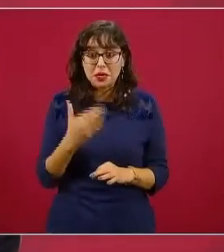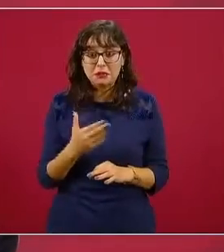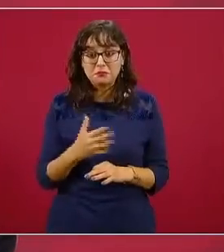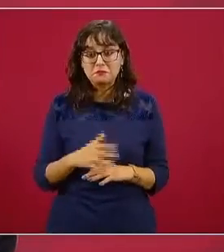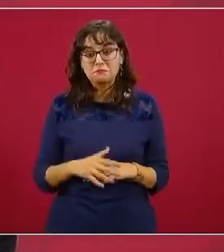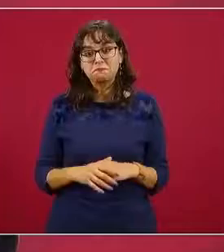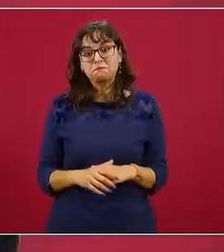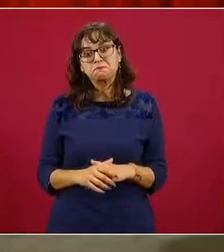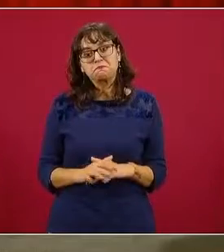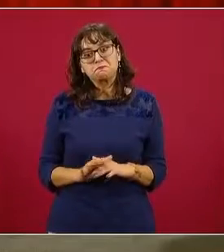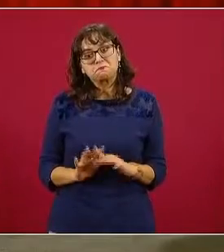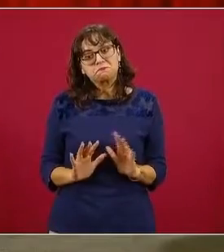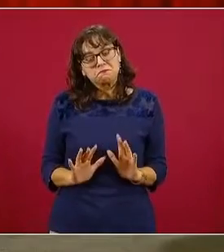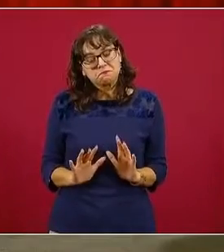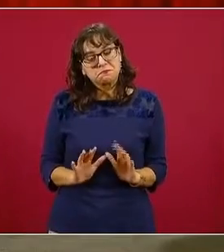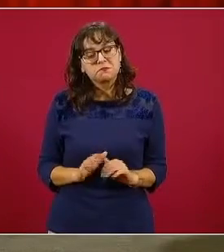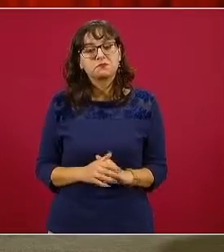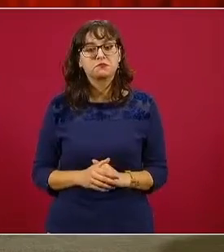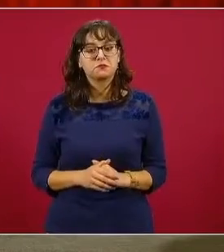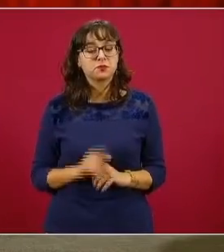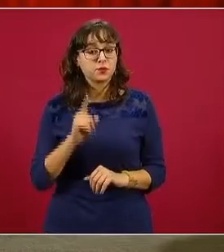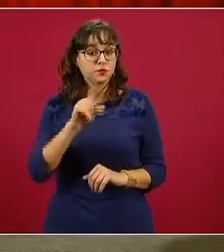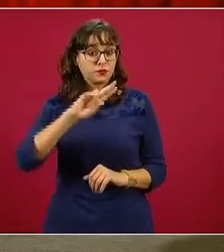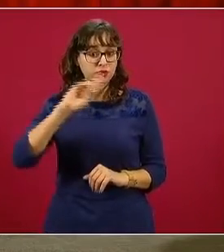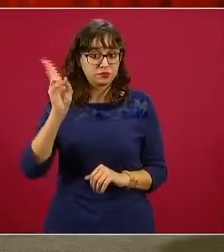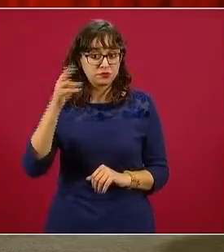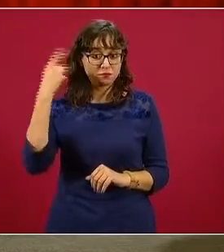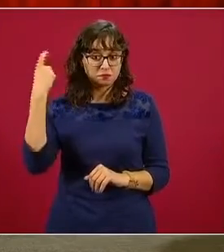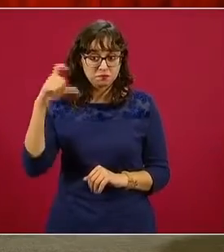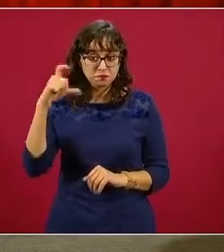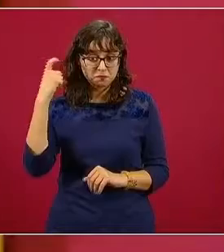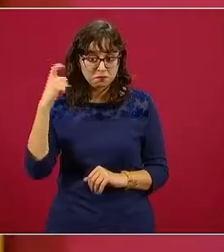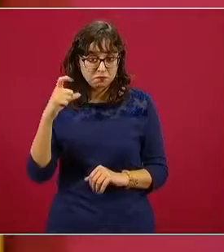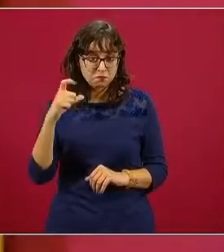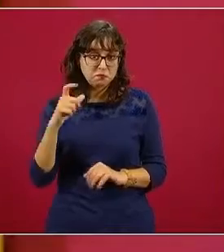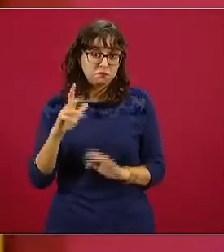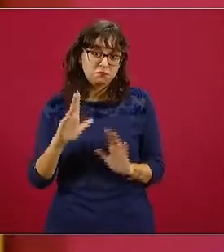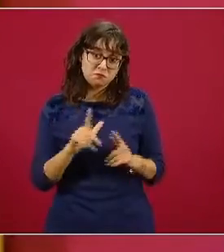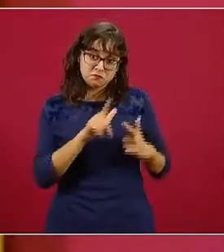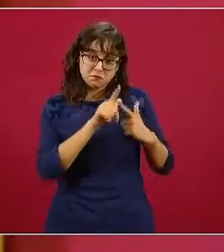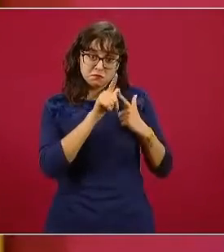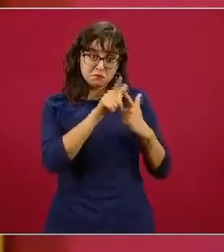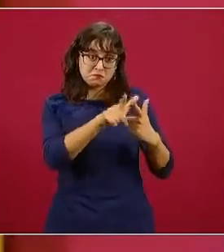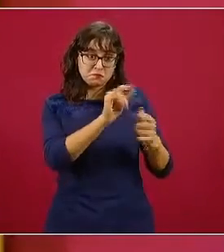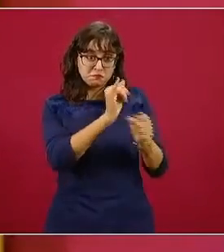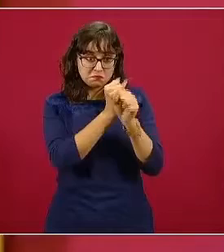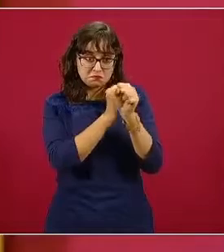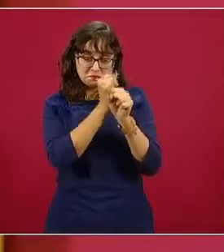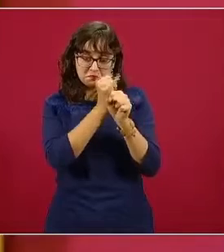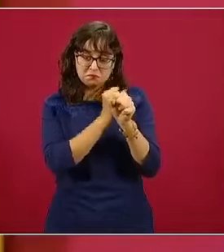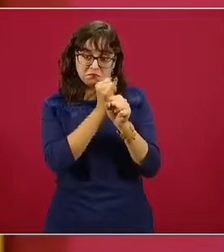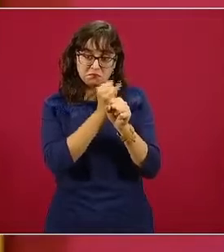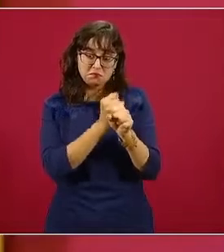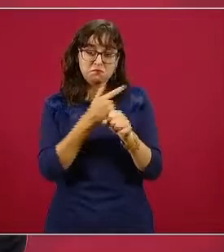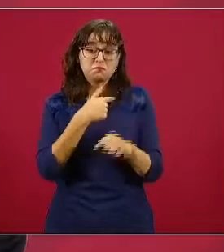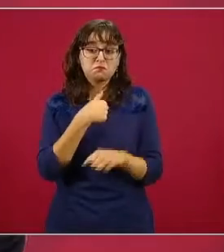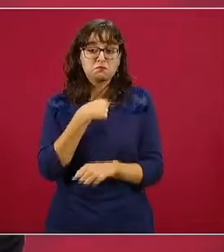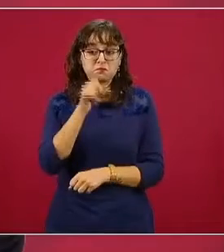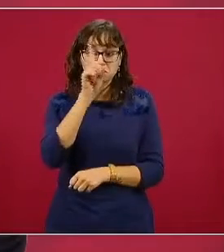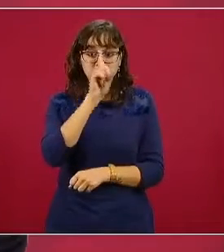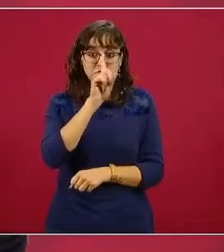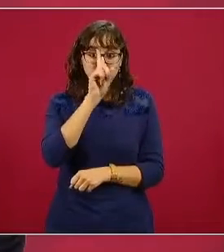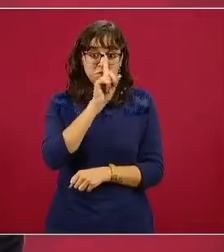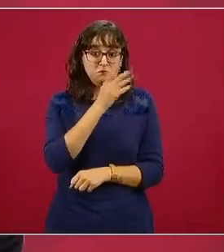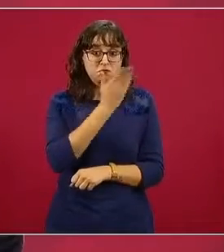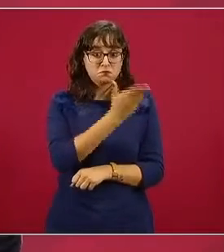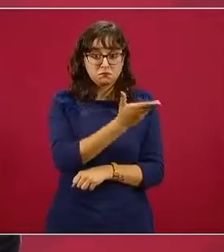uno quisiera desalentar, desde luego, a la Universidad Autónoma de Querétaro y a las personas investigadoras que trabajan en ello, y mi sugerencia sería que se